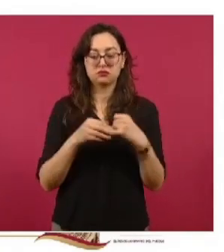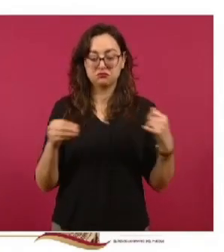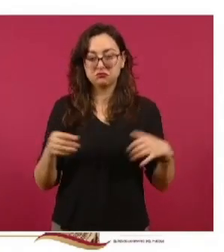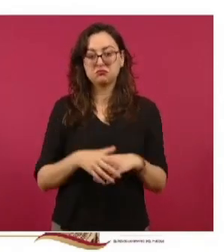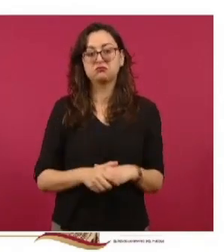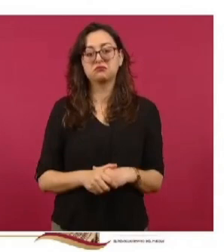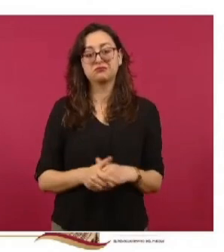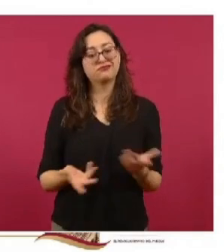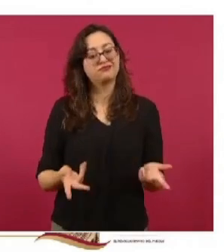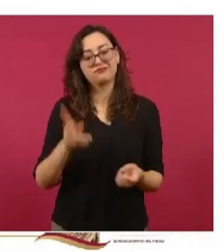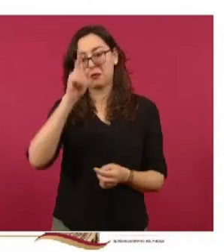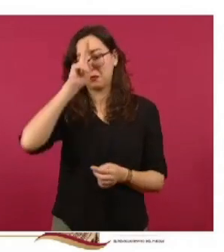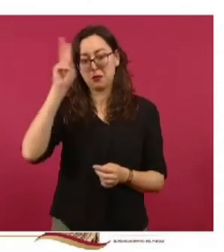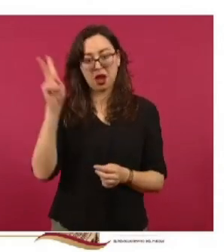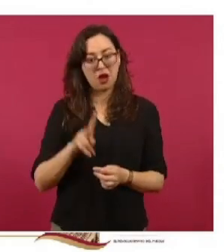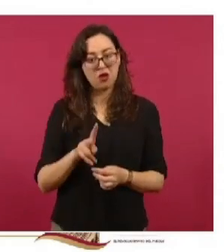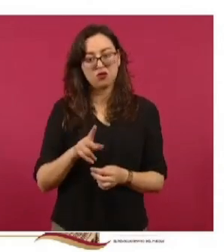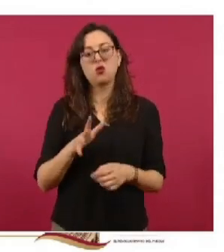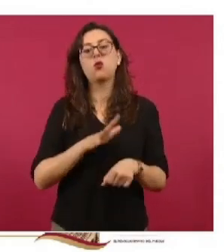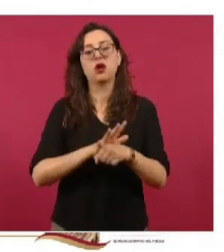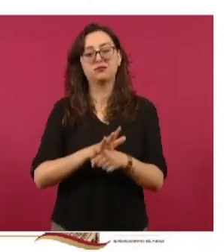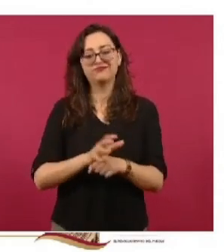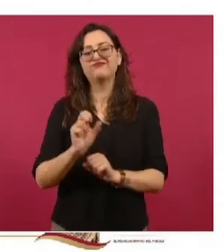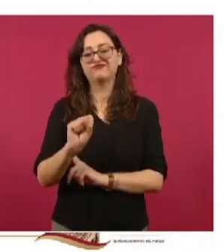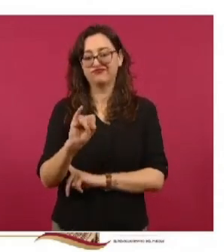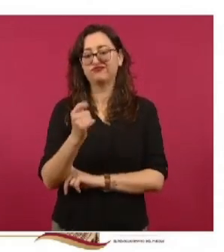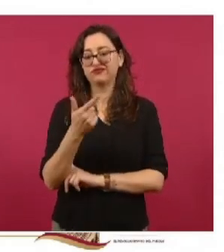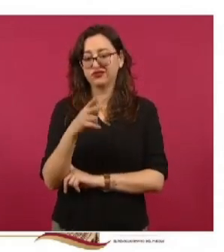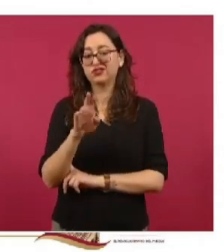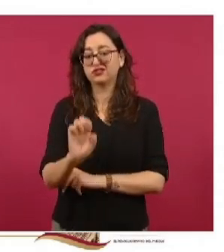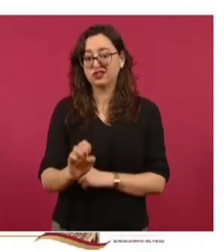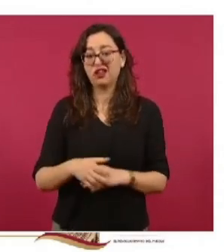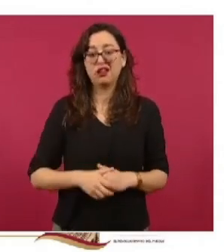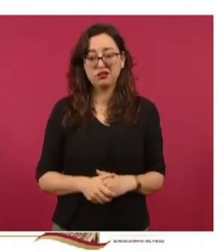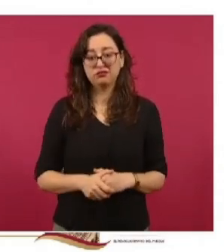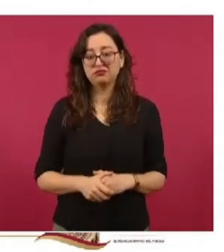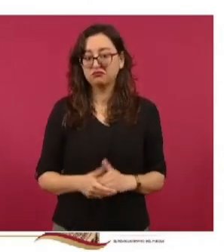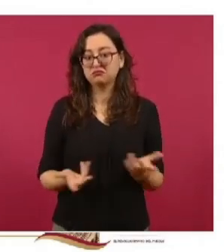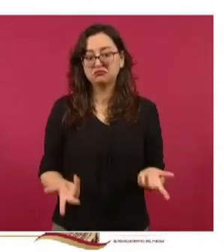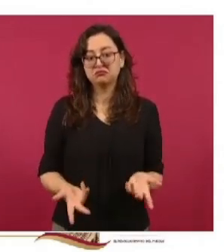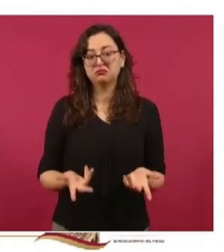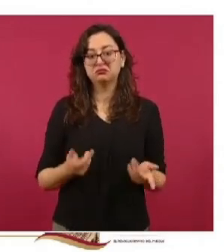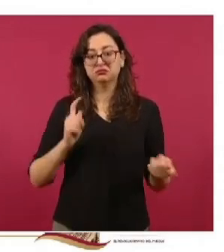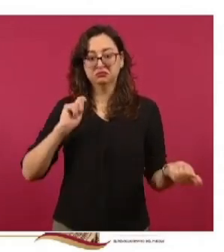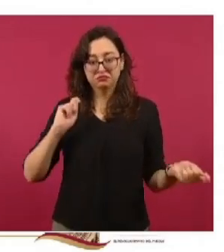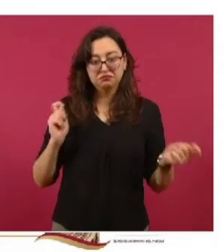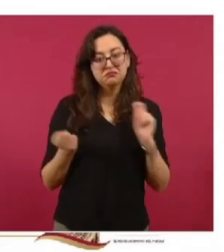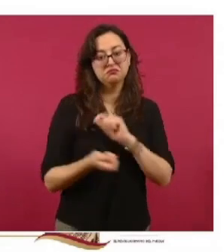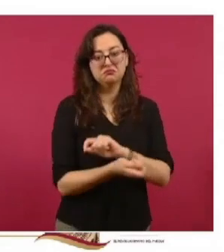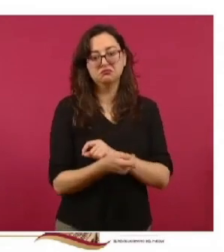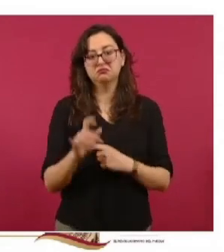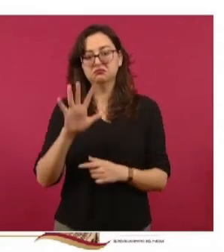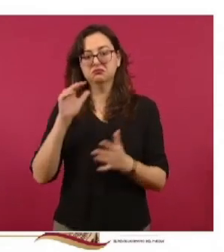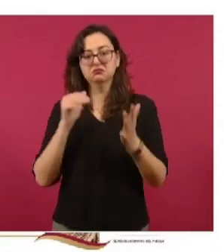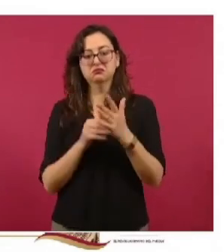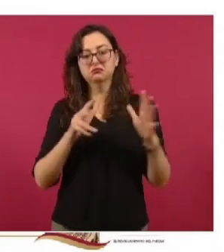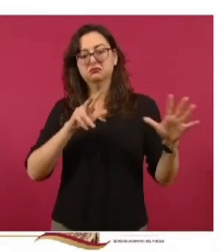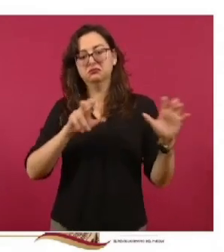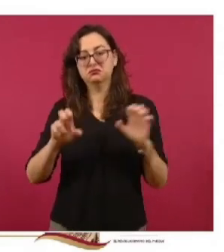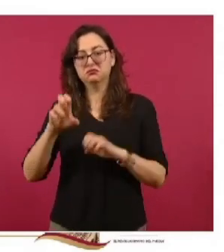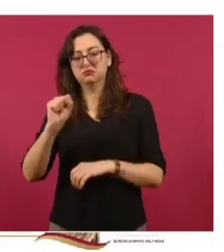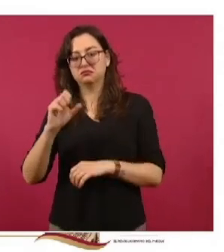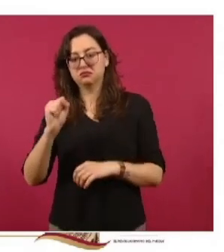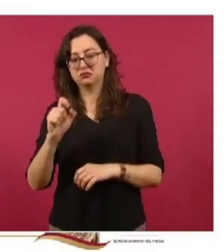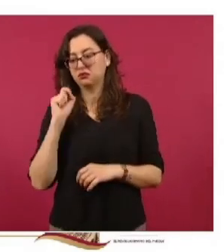sigue la peor opción, sigue siendo la peor opción, consigue 5 mil 860 pesos con 65 centavos, una